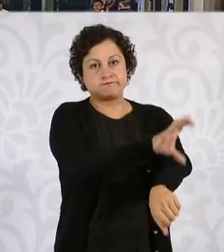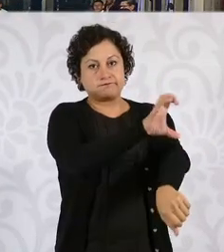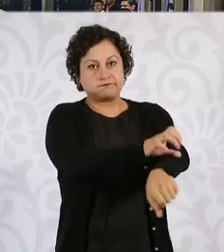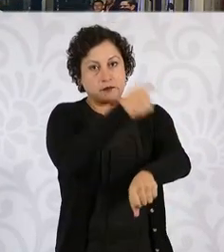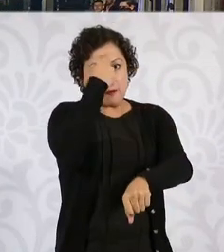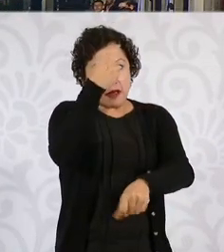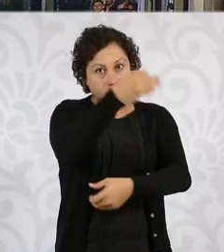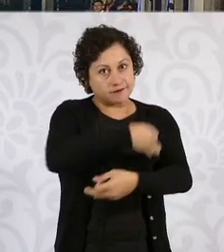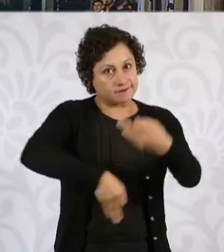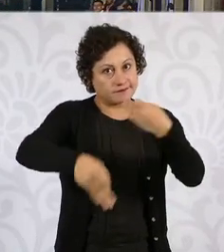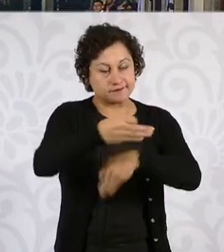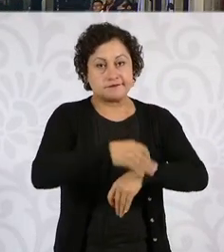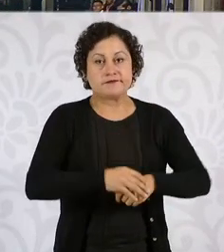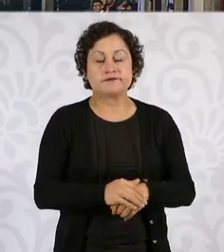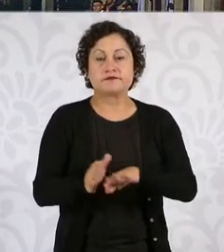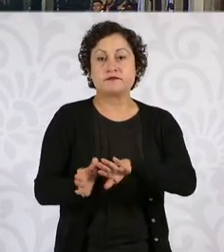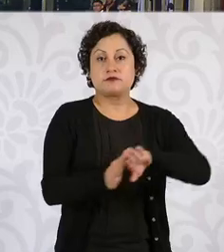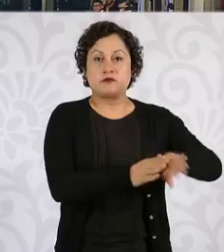favor,